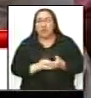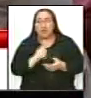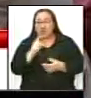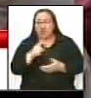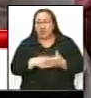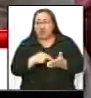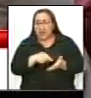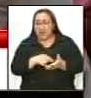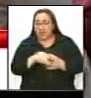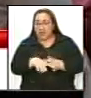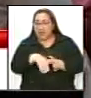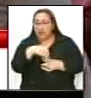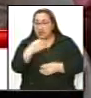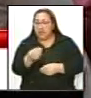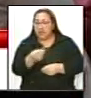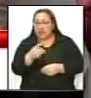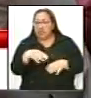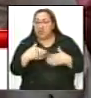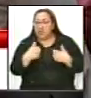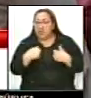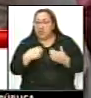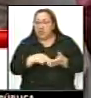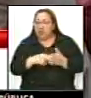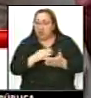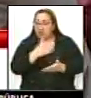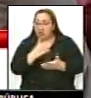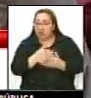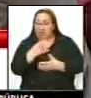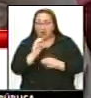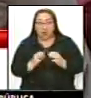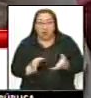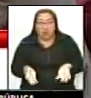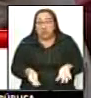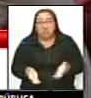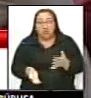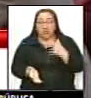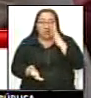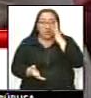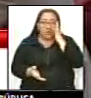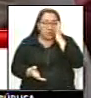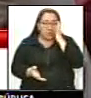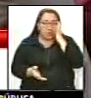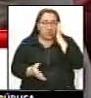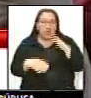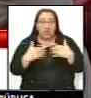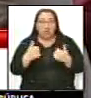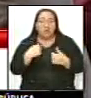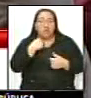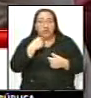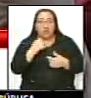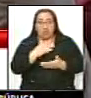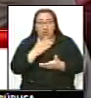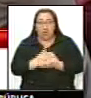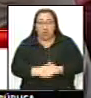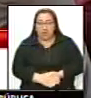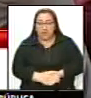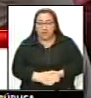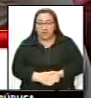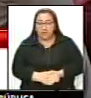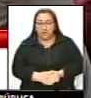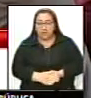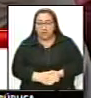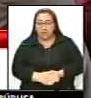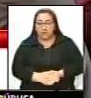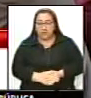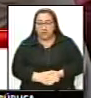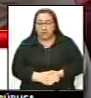deuda externa. ¿Esto podría tener un impacto económico? ¿De qué manera nos vamos moviendo en este tema, señor ministro? Le